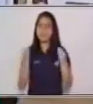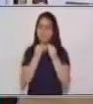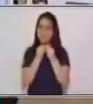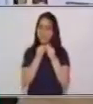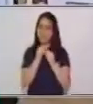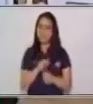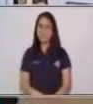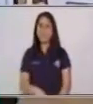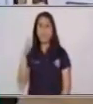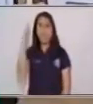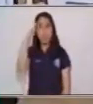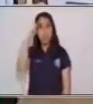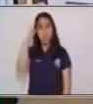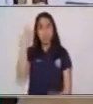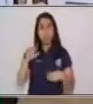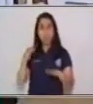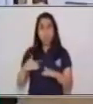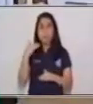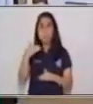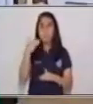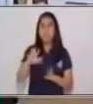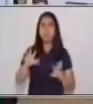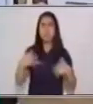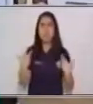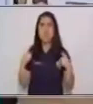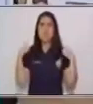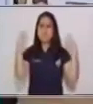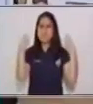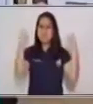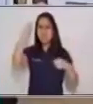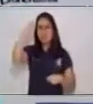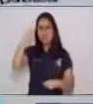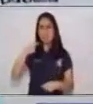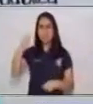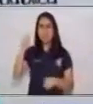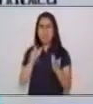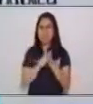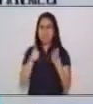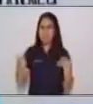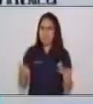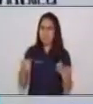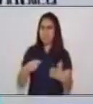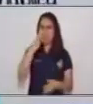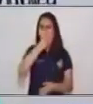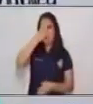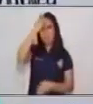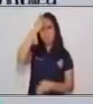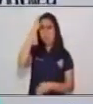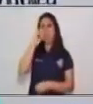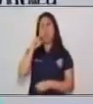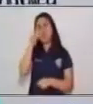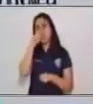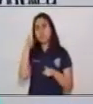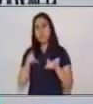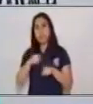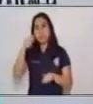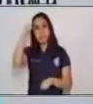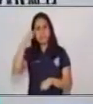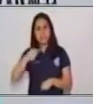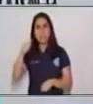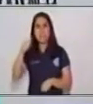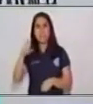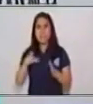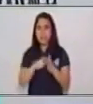que pronto estaremos celebrando el 30 de mayo, el Día del Popol Vuh. El 31 de mayo es el Día de la Constitución Política